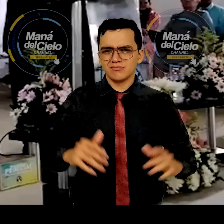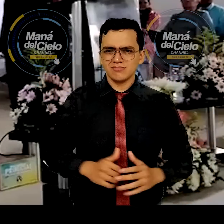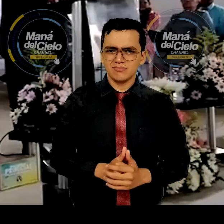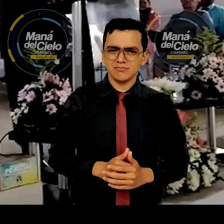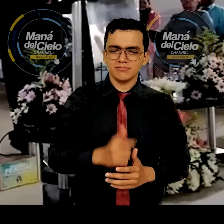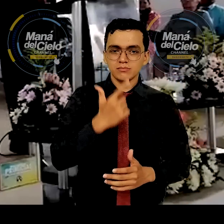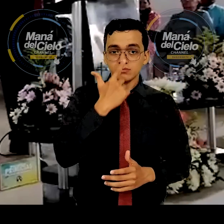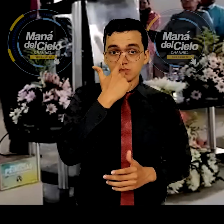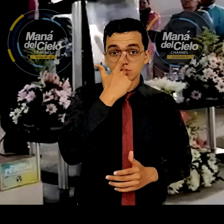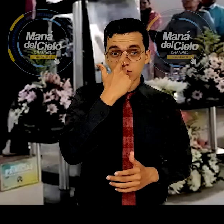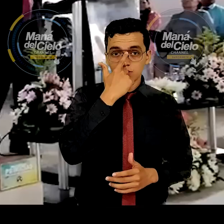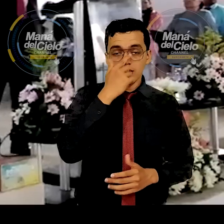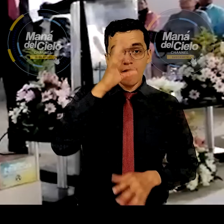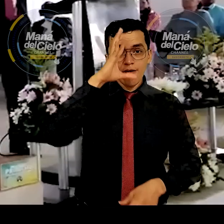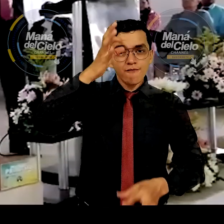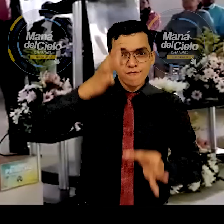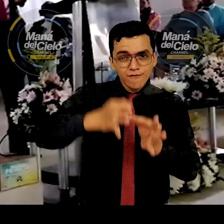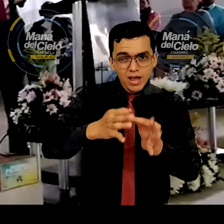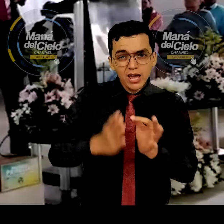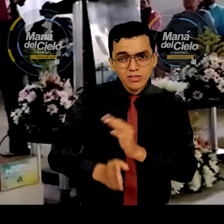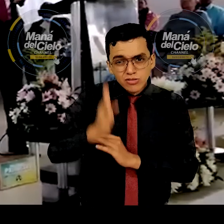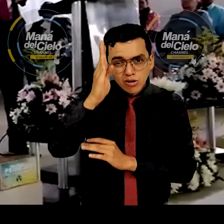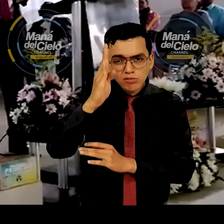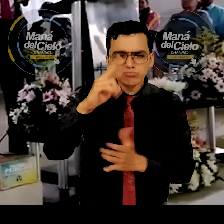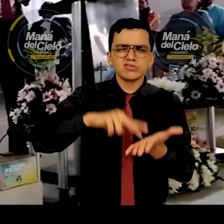Creer en Dios es algo serio.